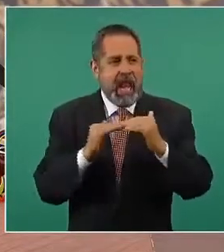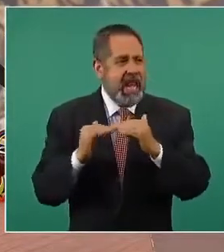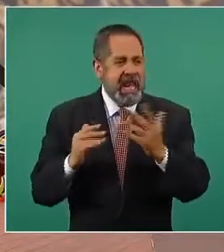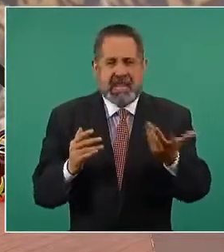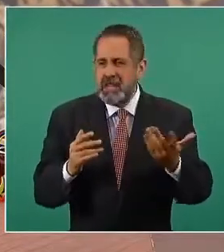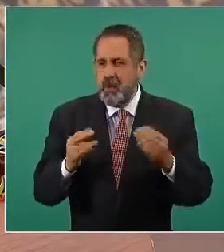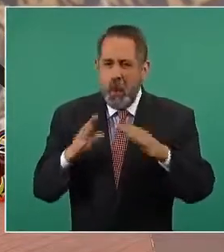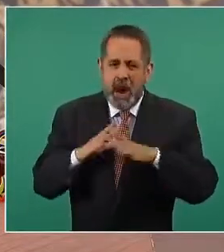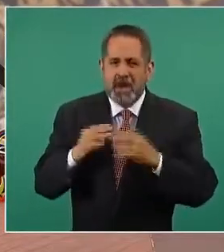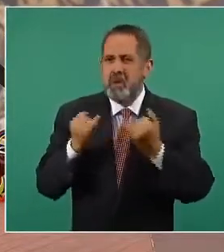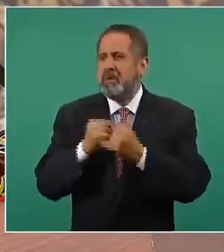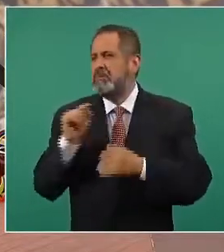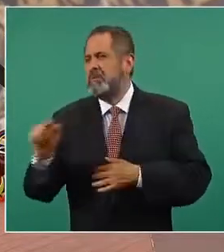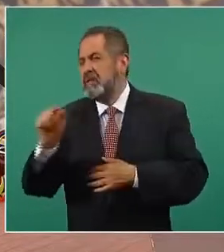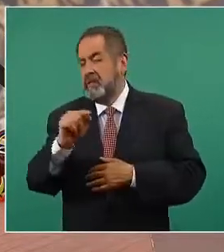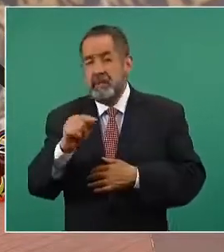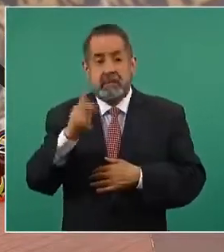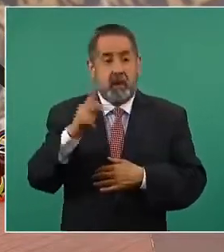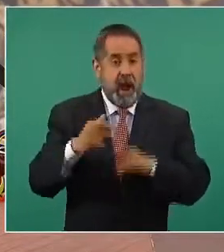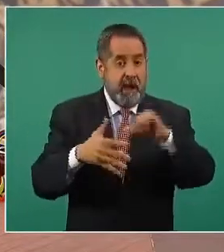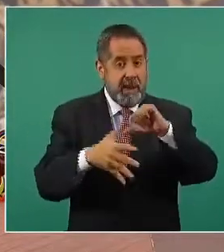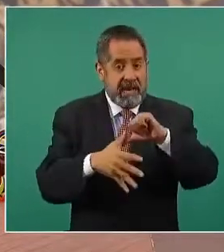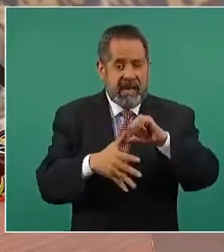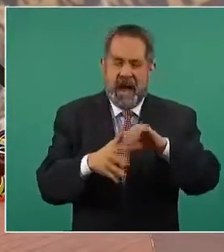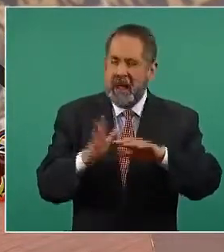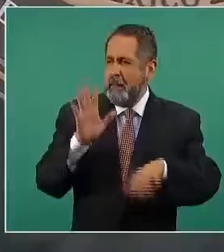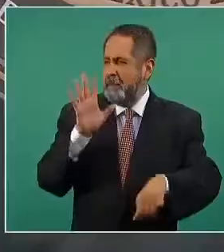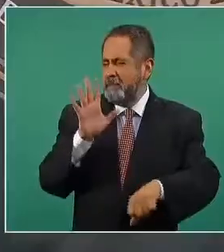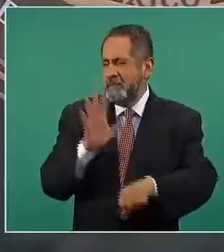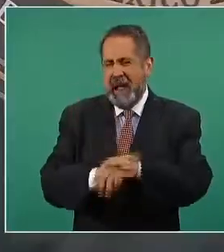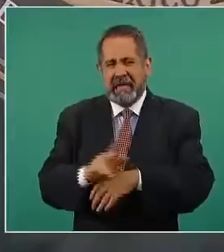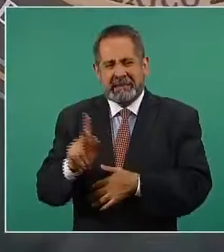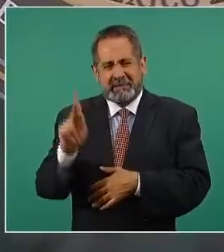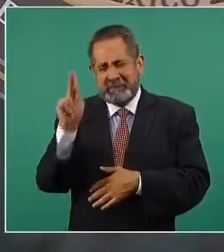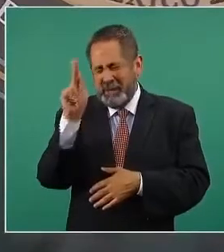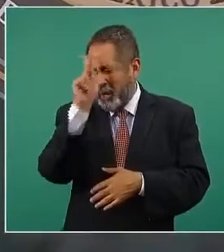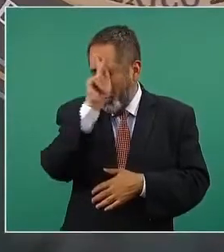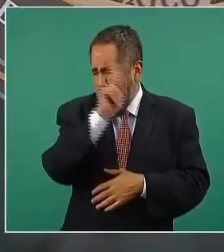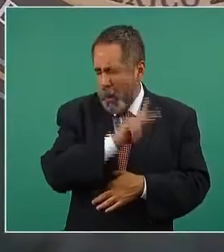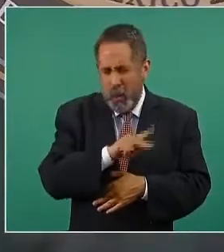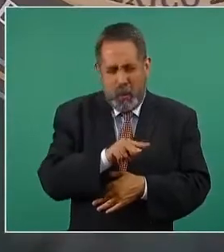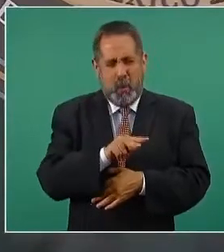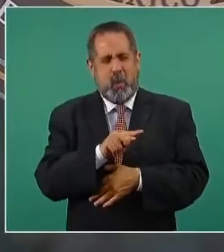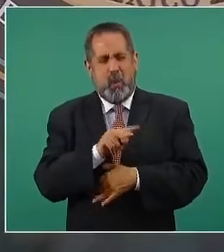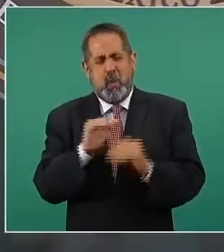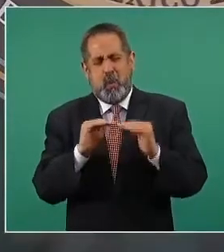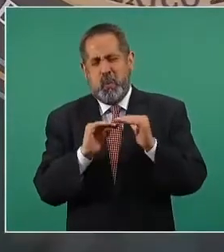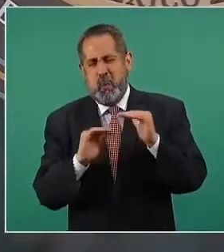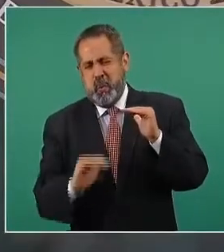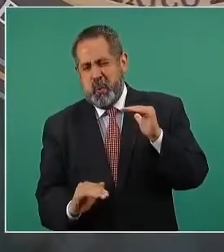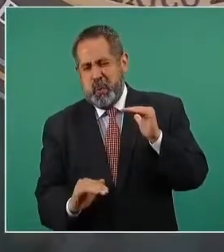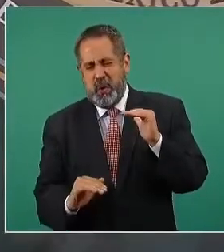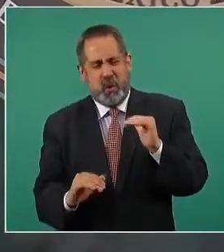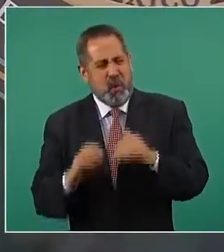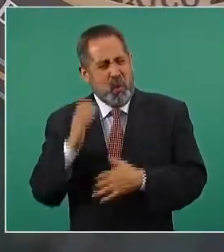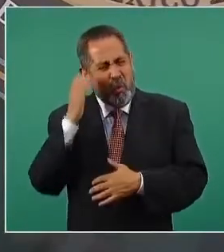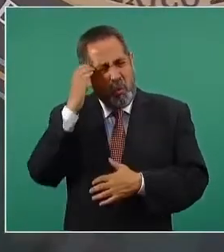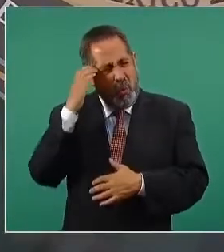partes, pero en América, decía, son aún más espantosos porque no